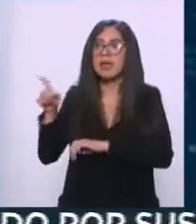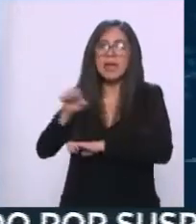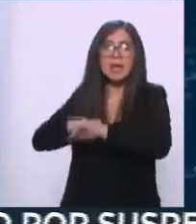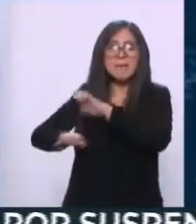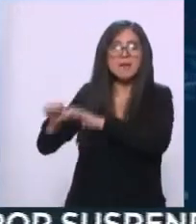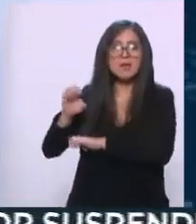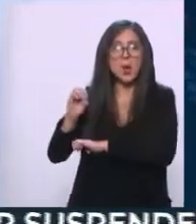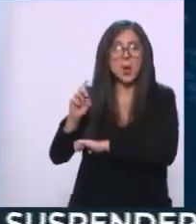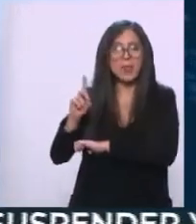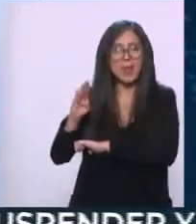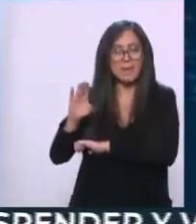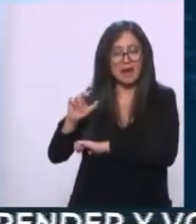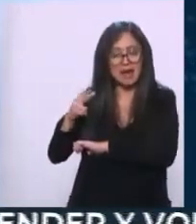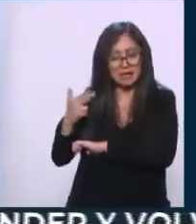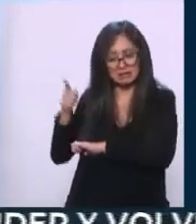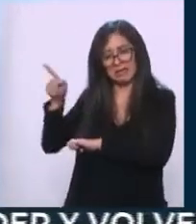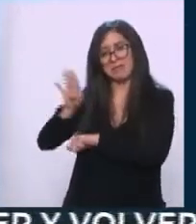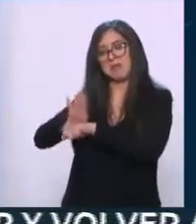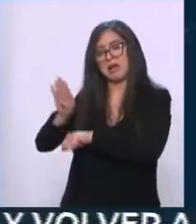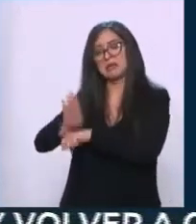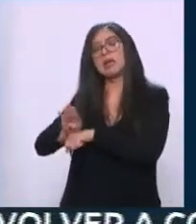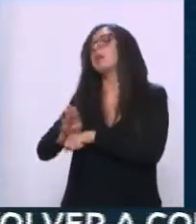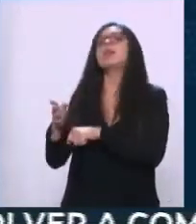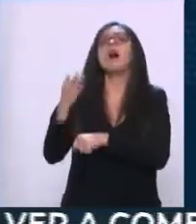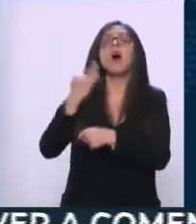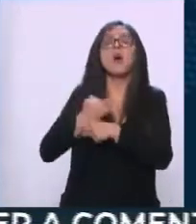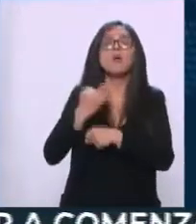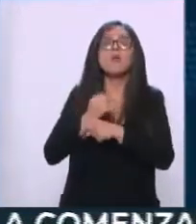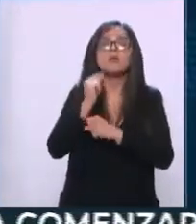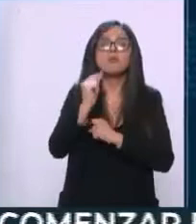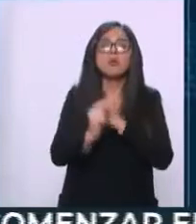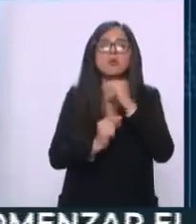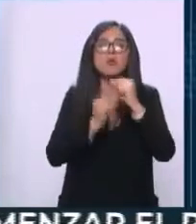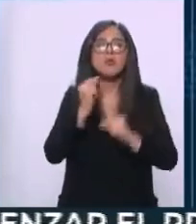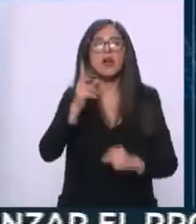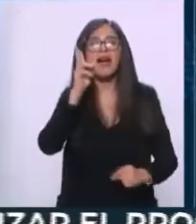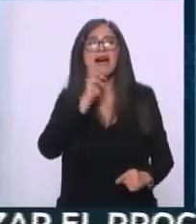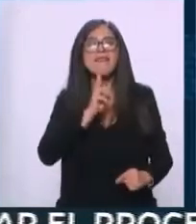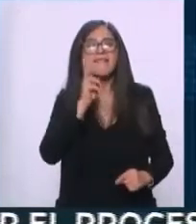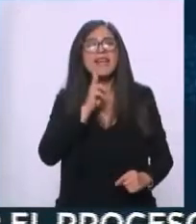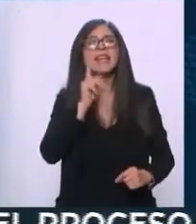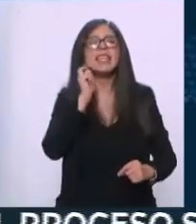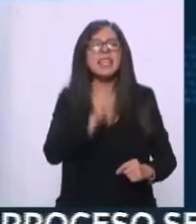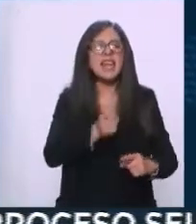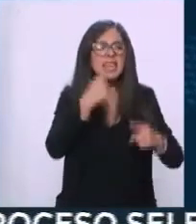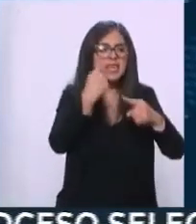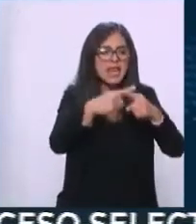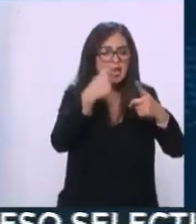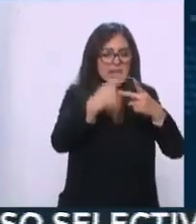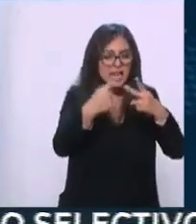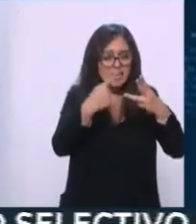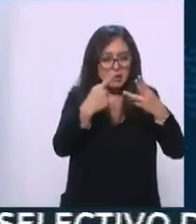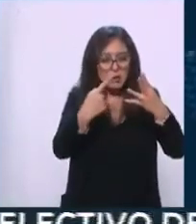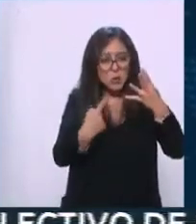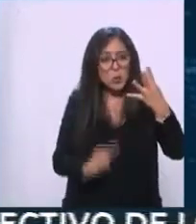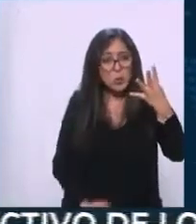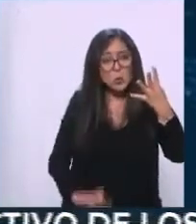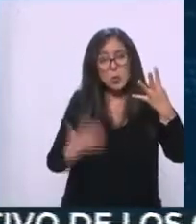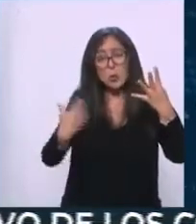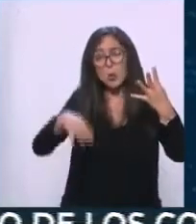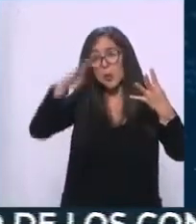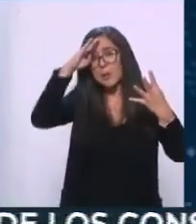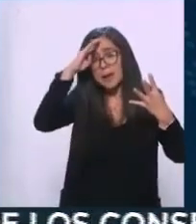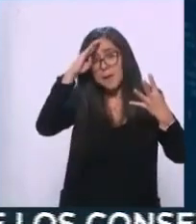implicaciones. Es como una especie de, apenas vamos a empezar a ver la punta de la madeja, y conforme vayan